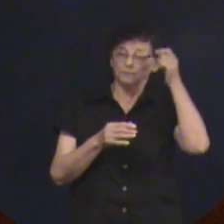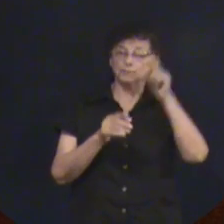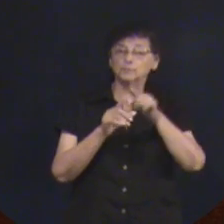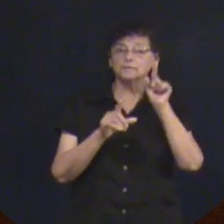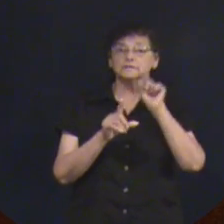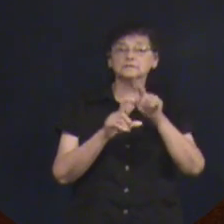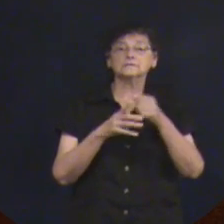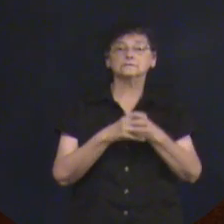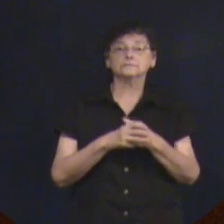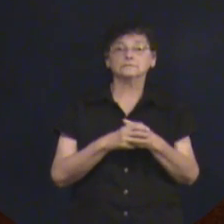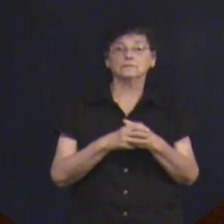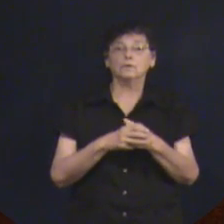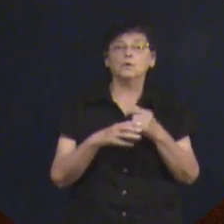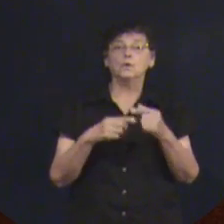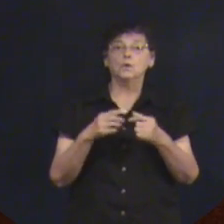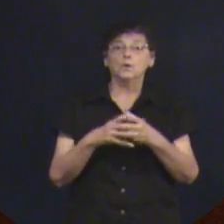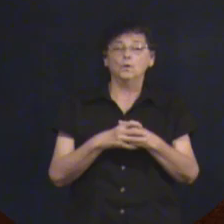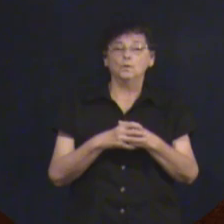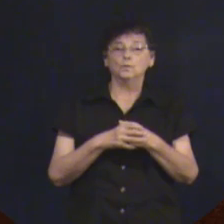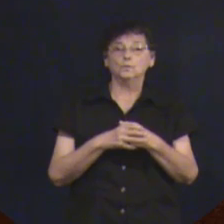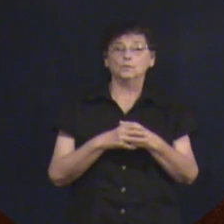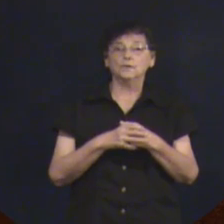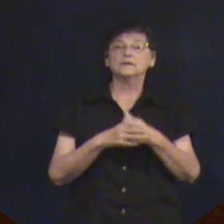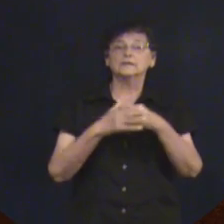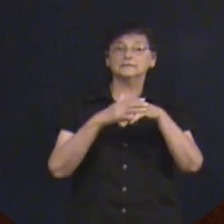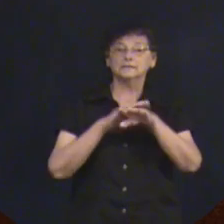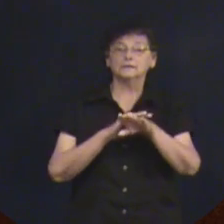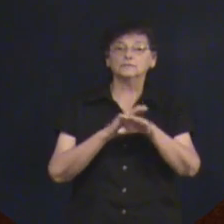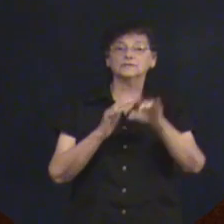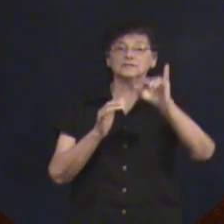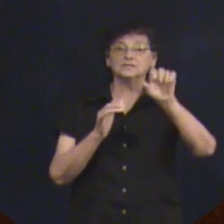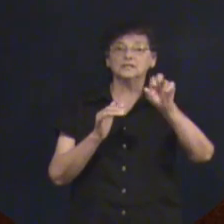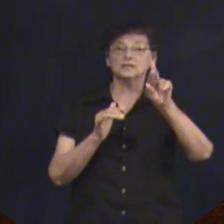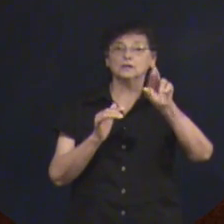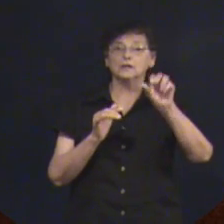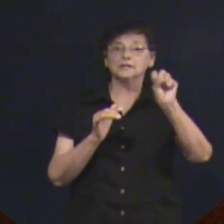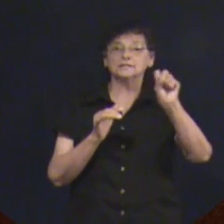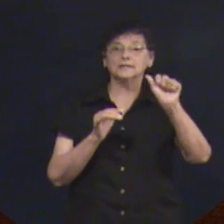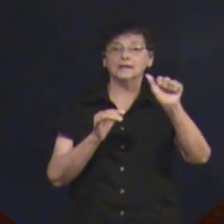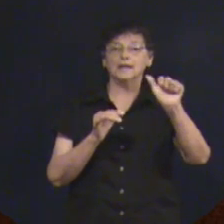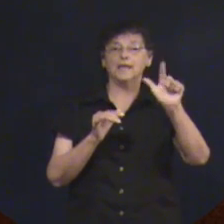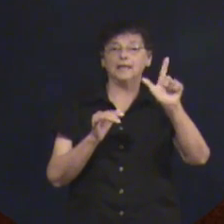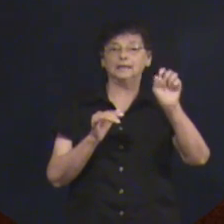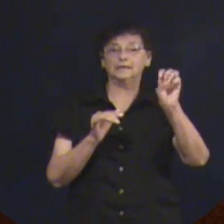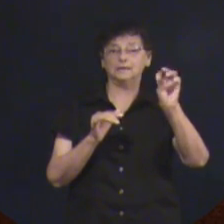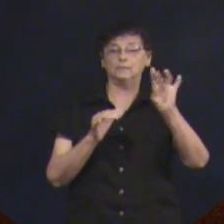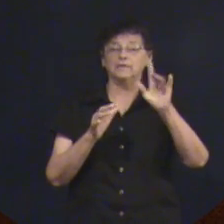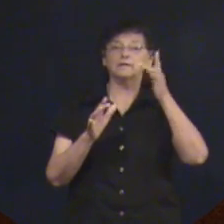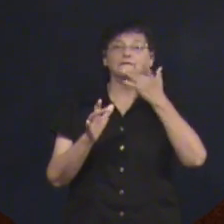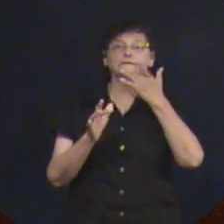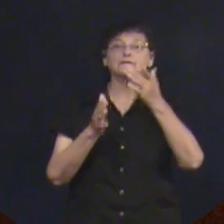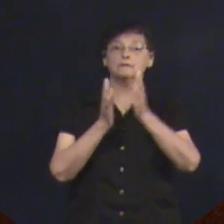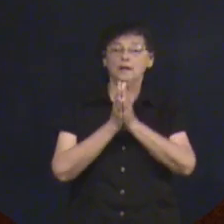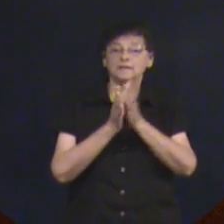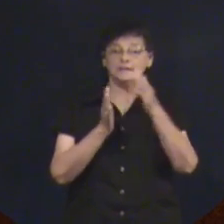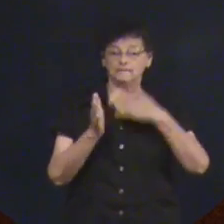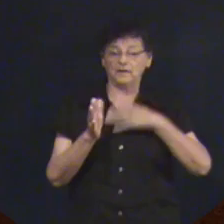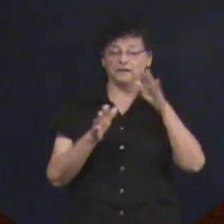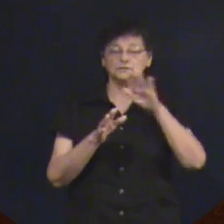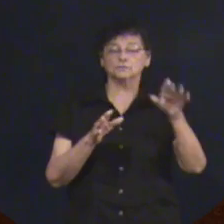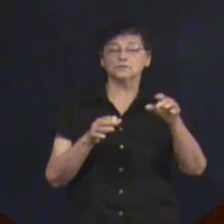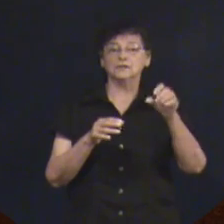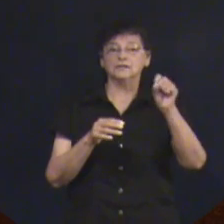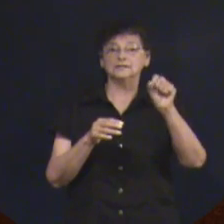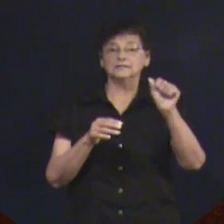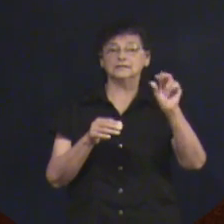hermanas? Cuando entremos en Jerusalén, Señor, te pido el favor de que mis hijos, Santiago